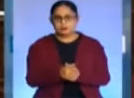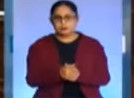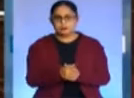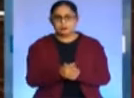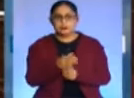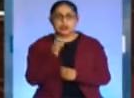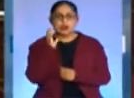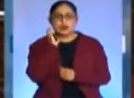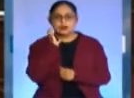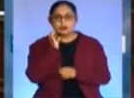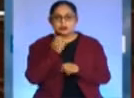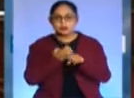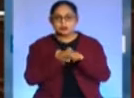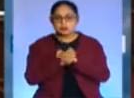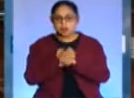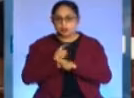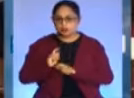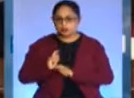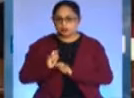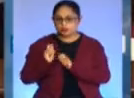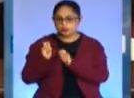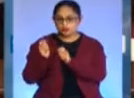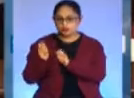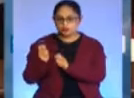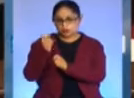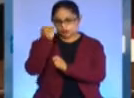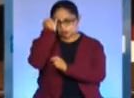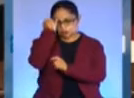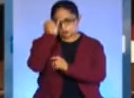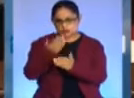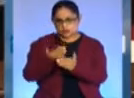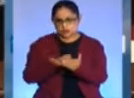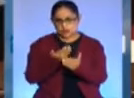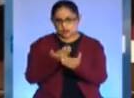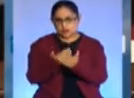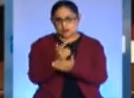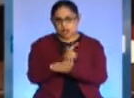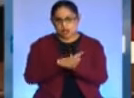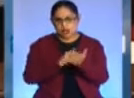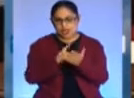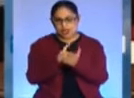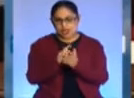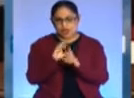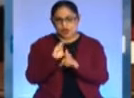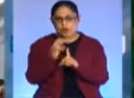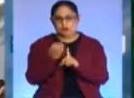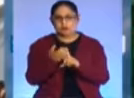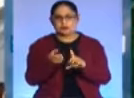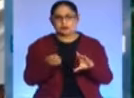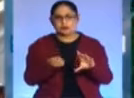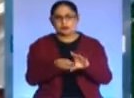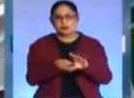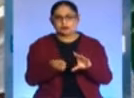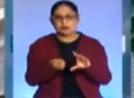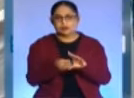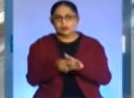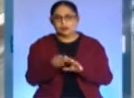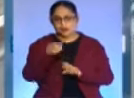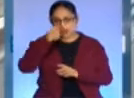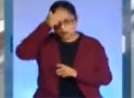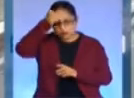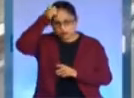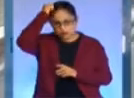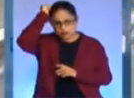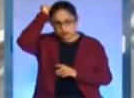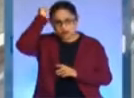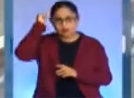El Congreso de Michoacán turnó a comisiones las iniciativas de Ley de Ingresos y Egresos 2022 presentada por el jefe del Ejecutivo Estatal, Alfredo Ramírez